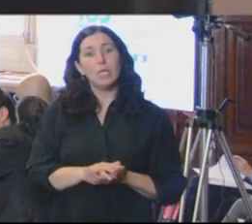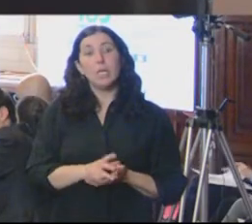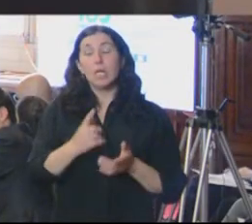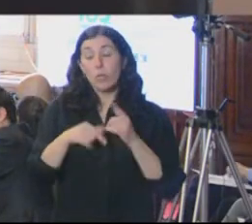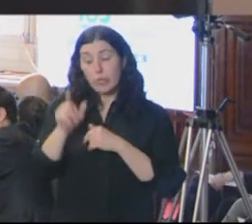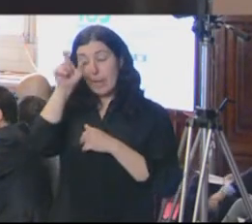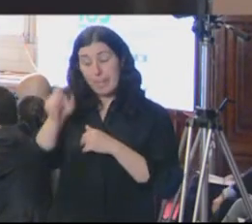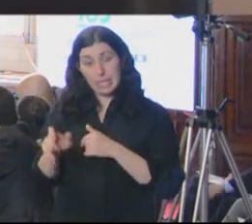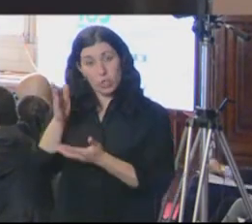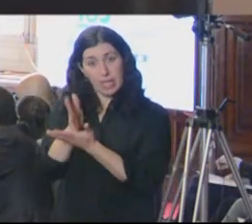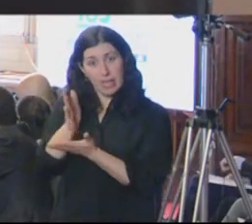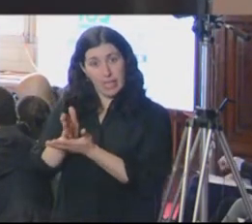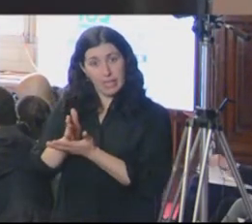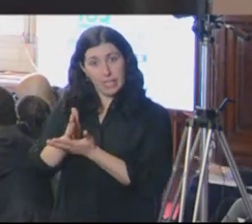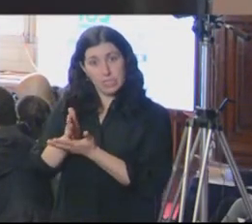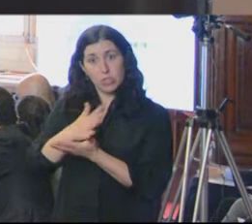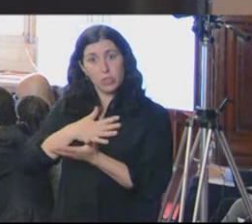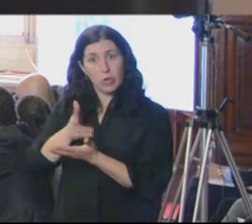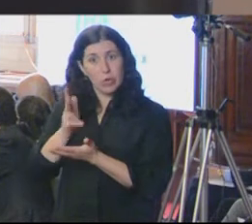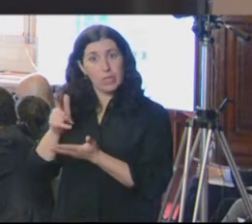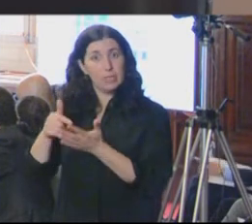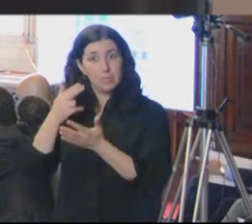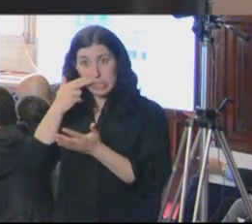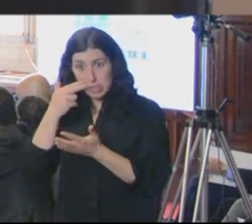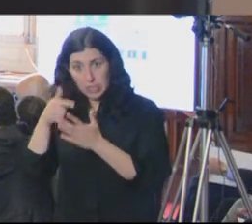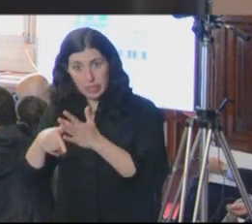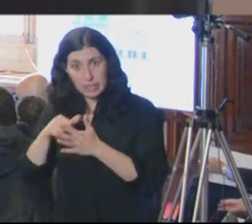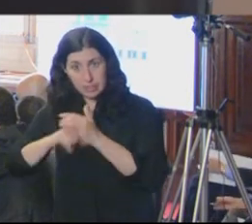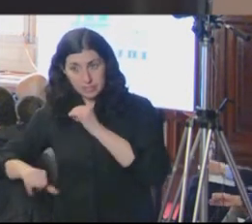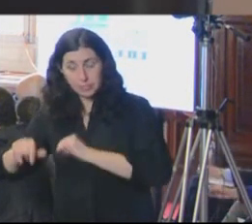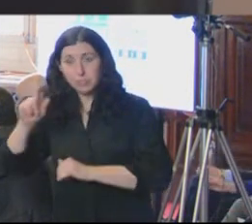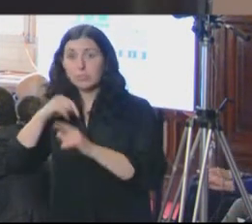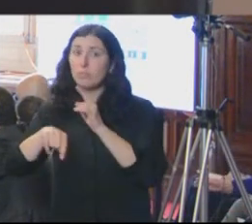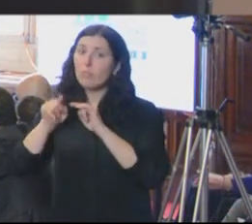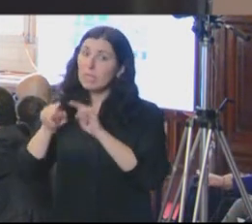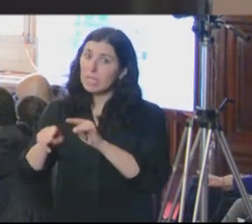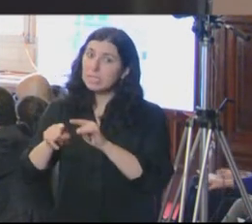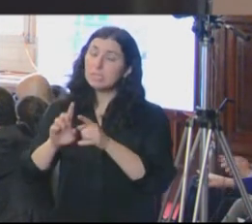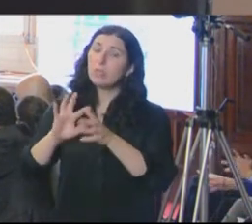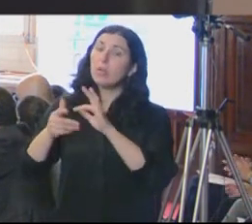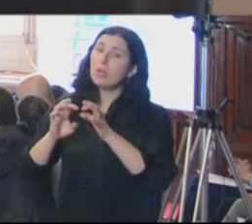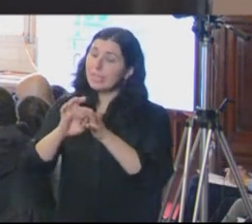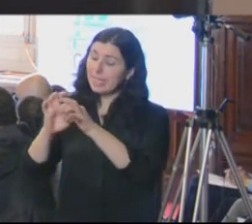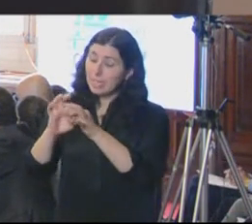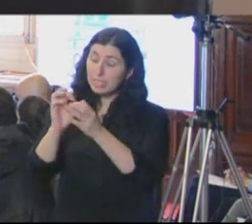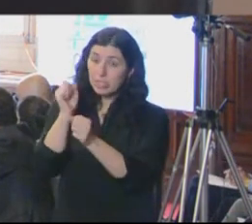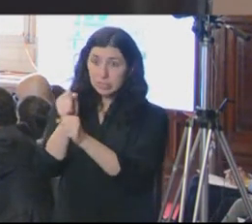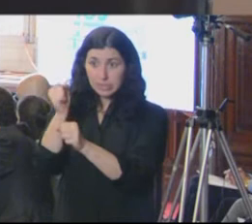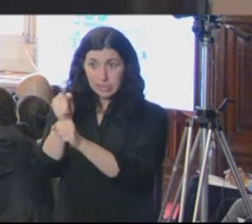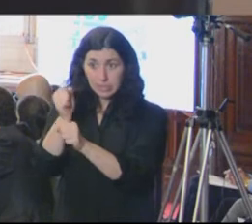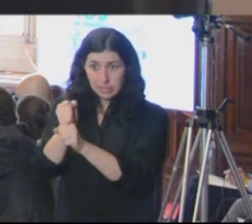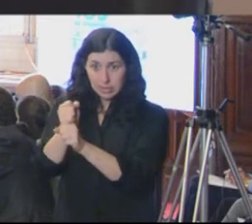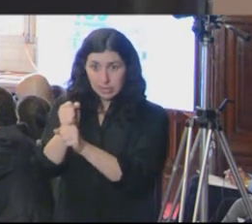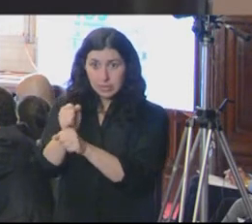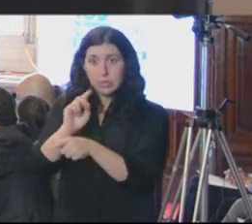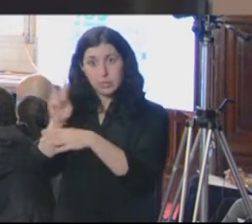o defensora, es que la agresión correspondiente haya derivado precisamente de su labor como de